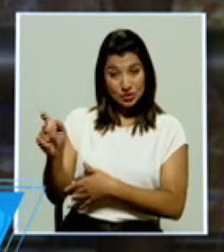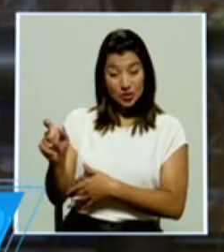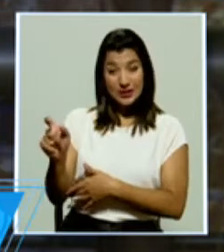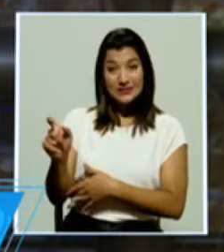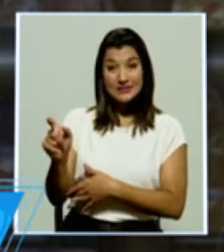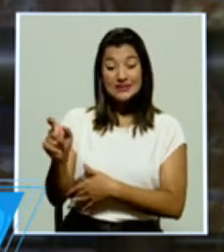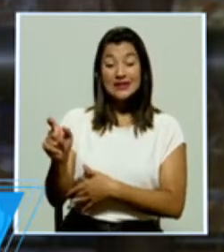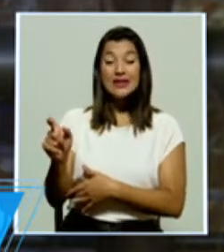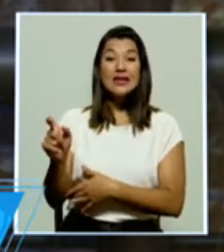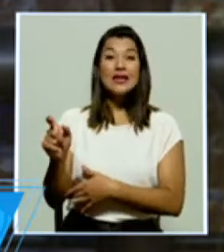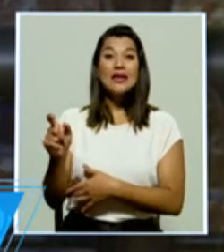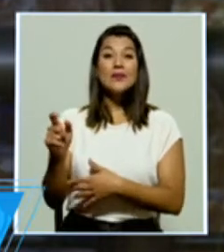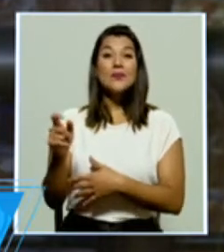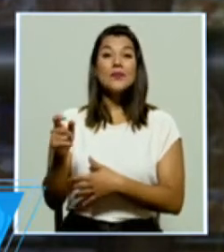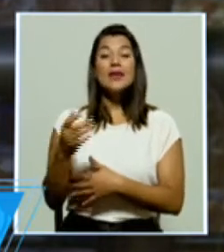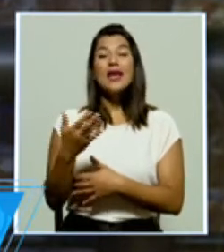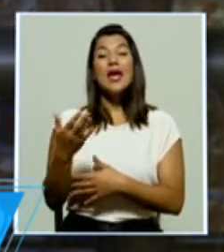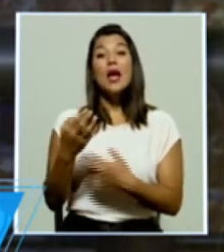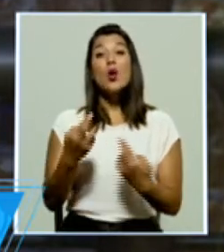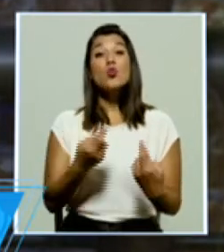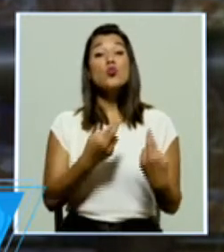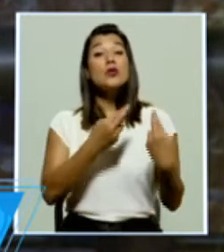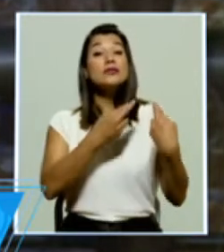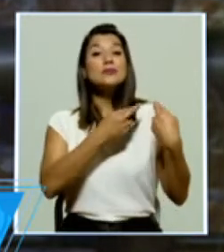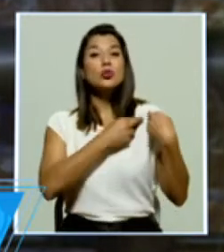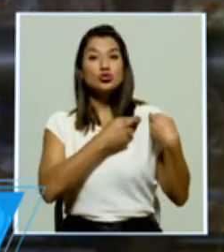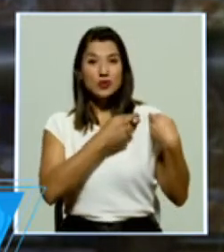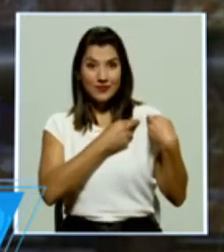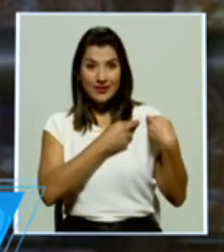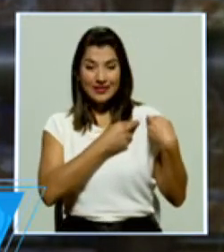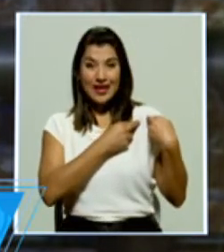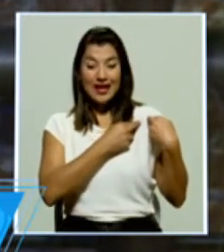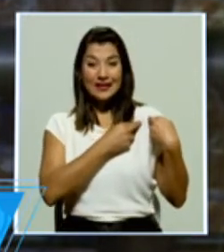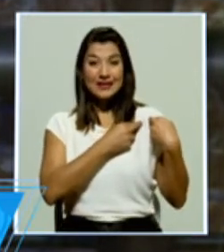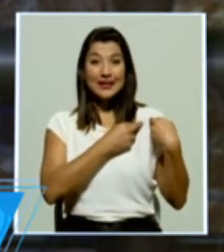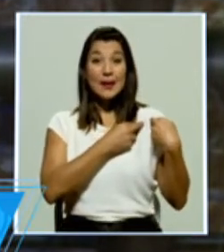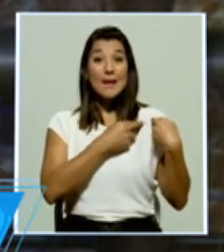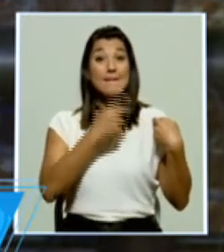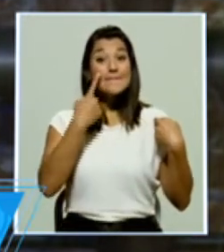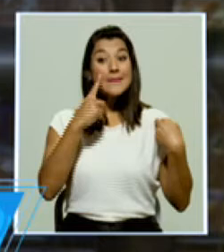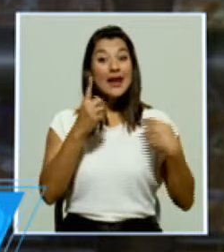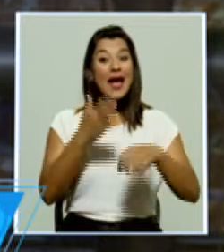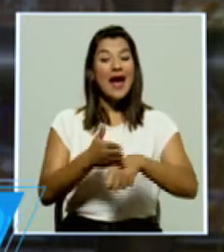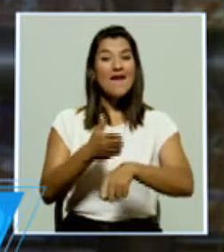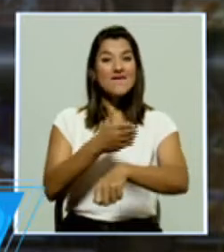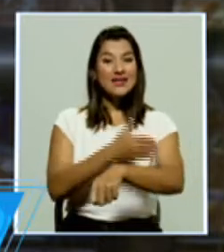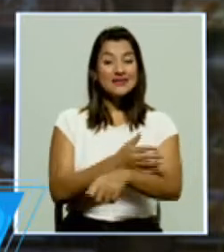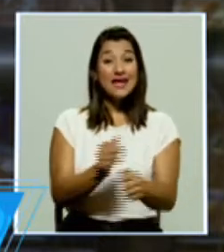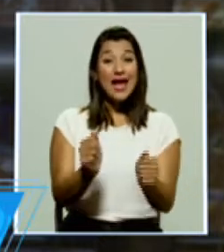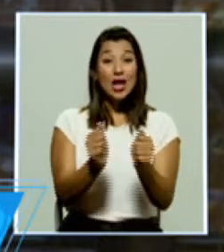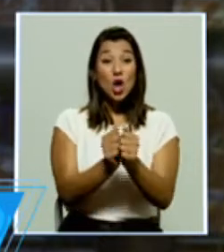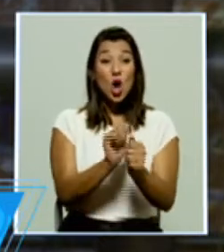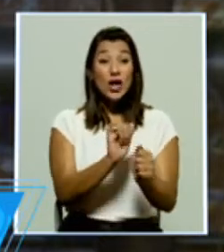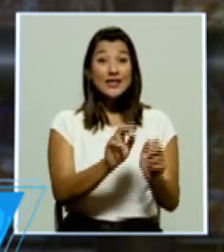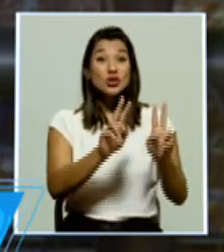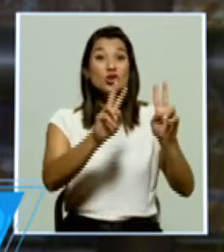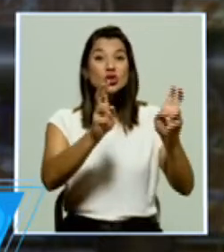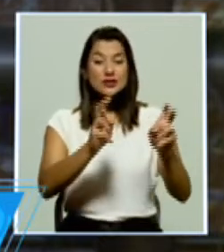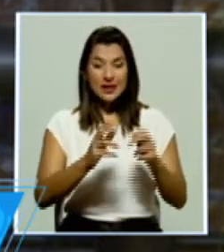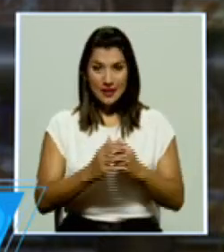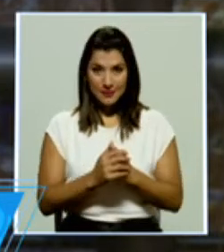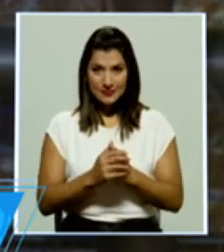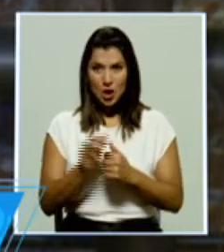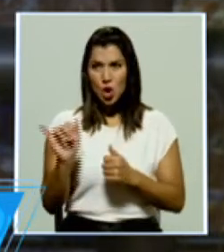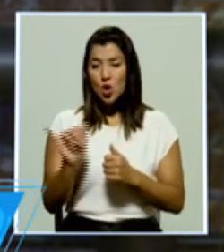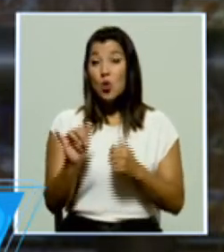la responsabilidad de avanzar con esta agenda que es de consenso y como muy bien Ilka